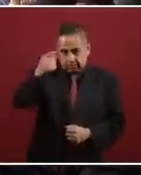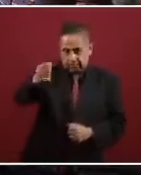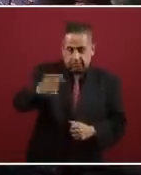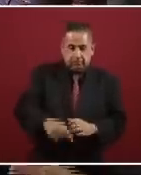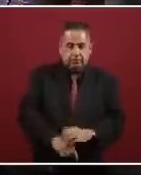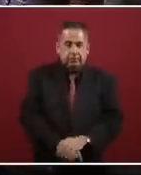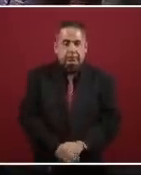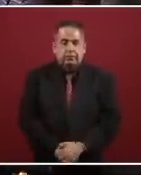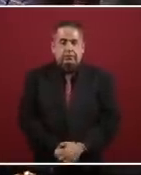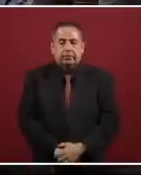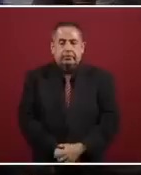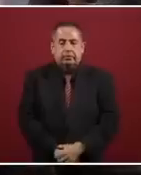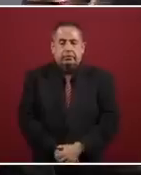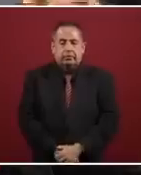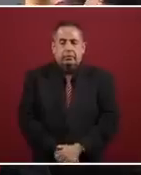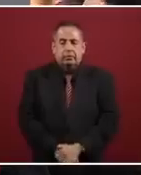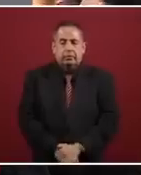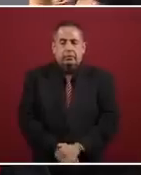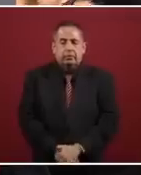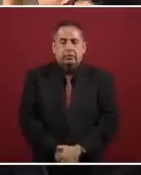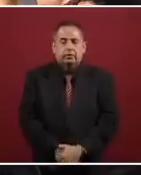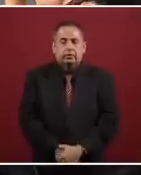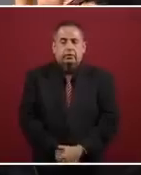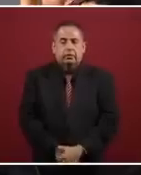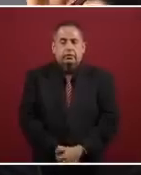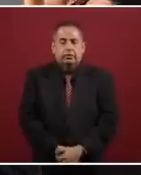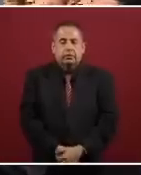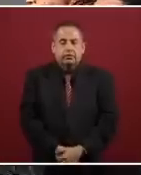Allá atrás, compañero.